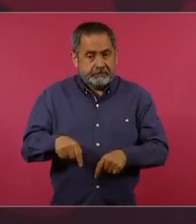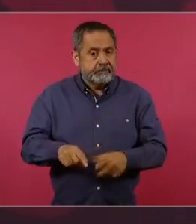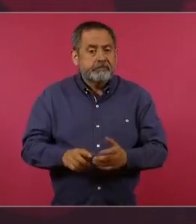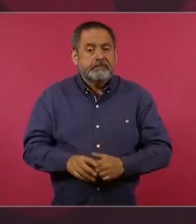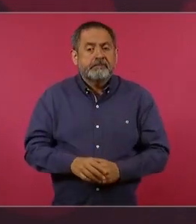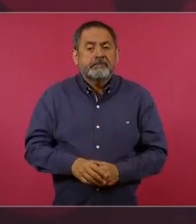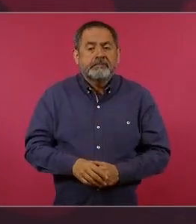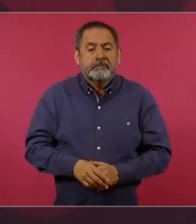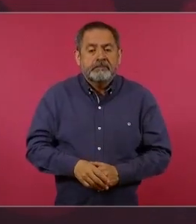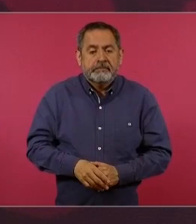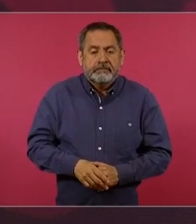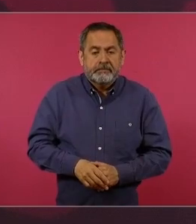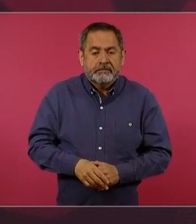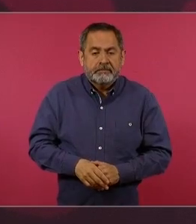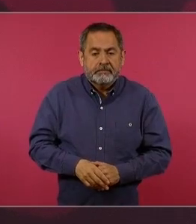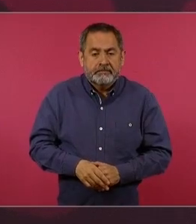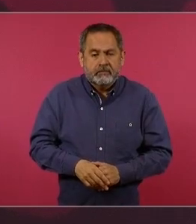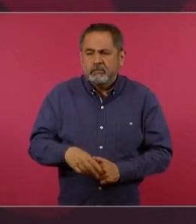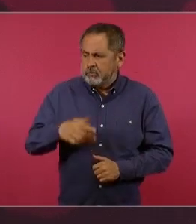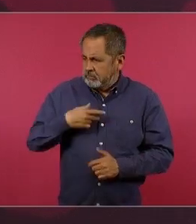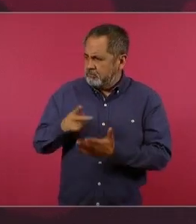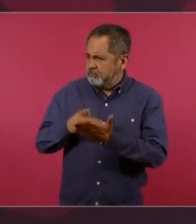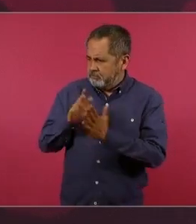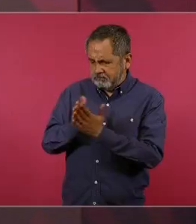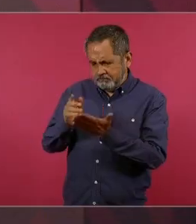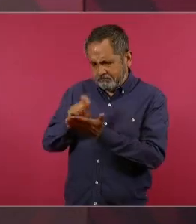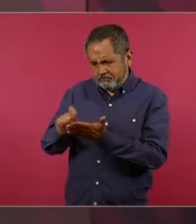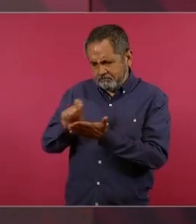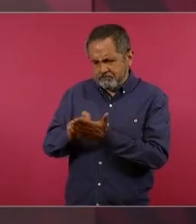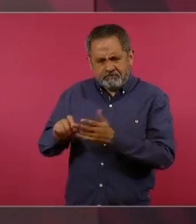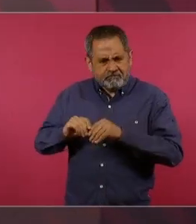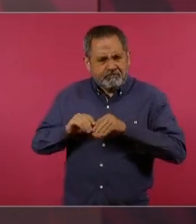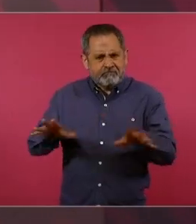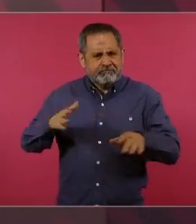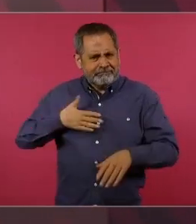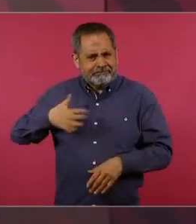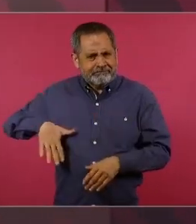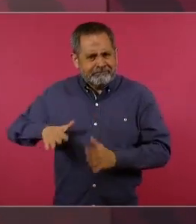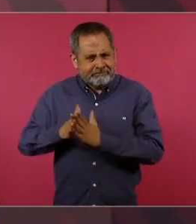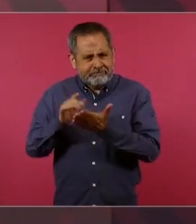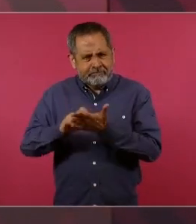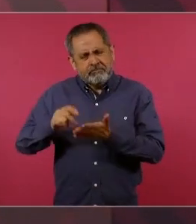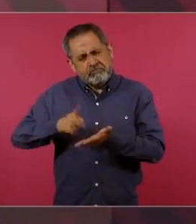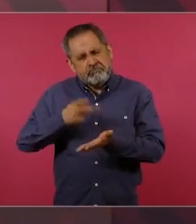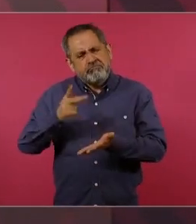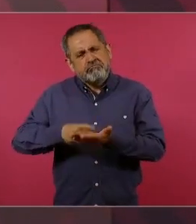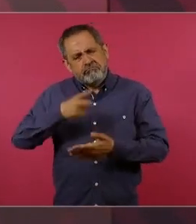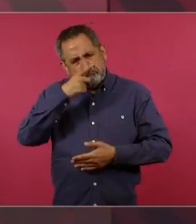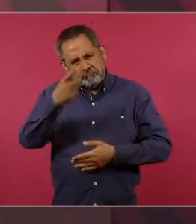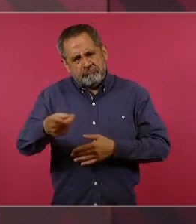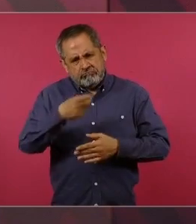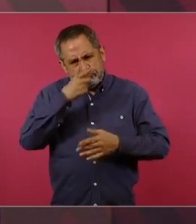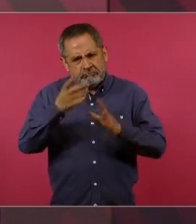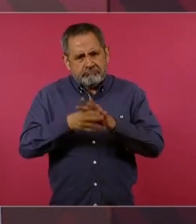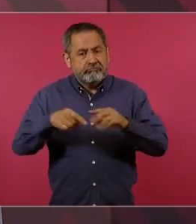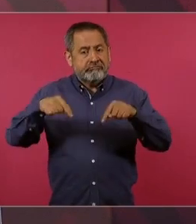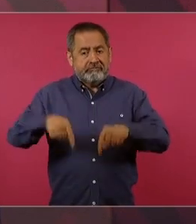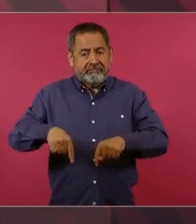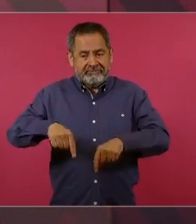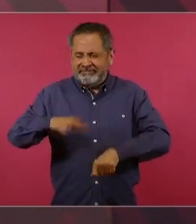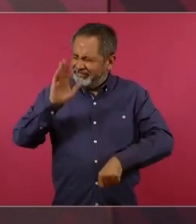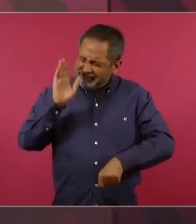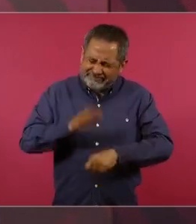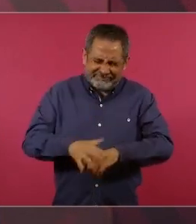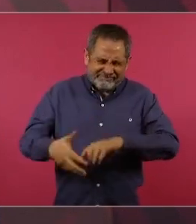hasta lo he escrito, creo que está en mi último libro, pero siempre lo he dicho, es donde hay más